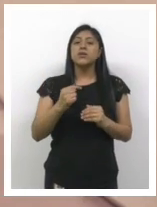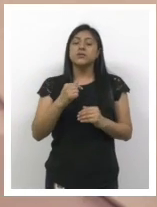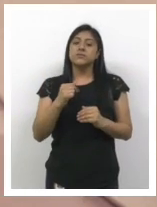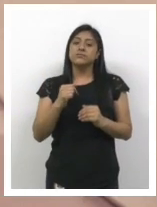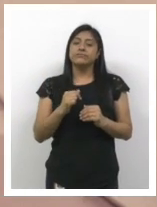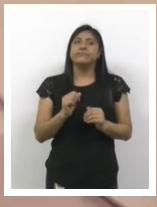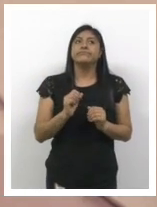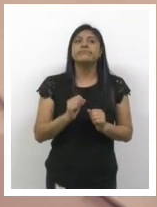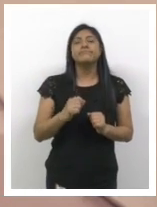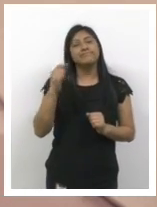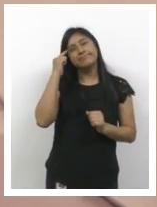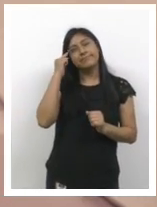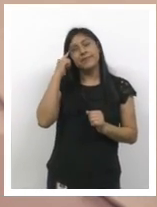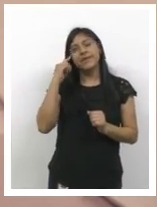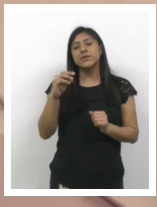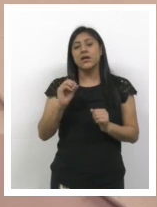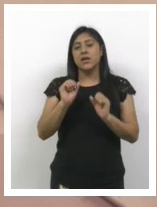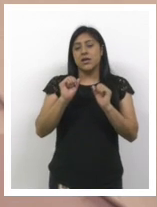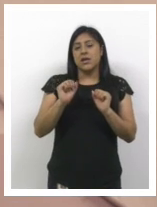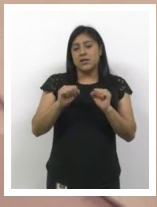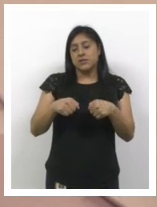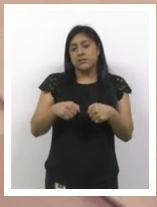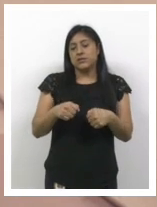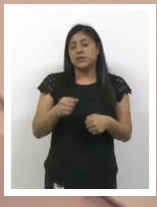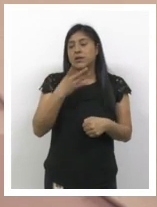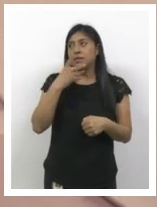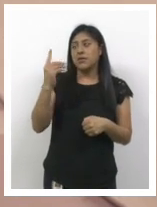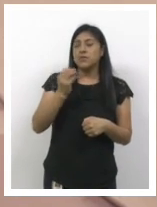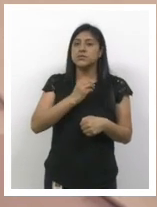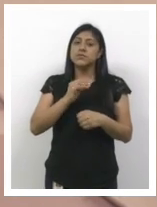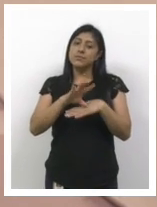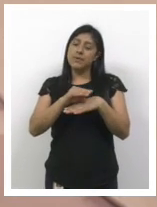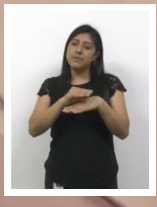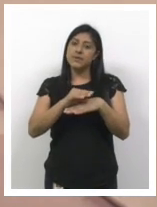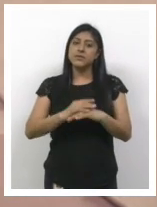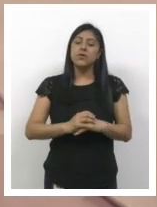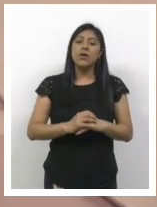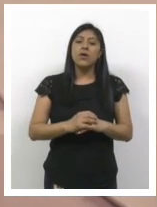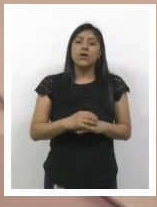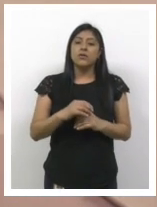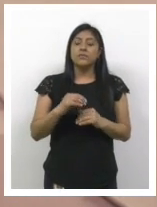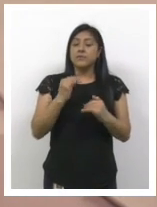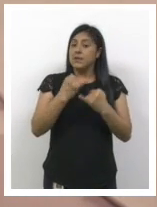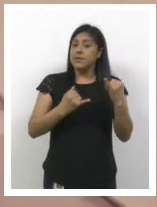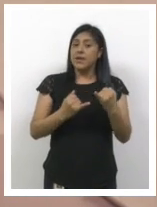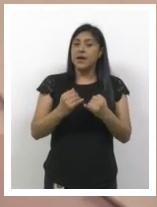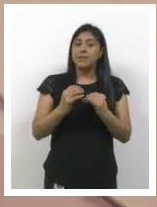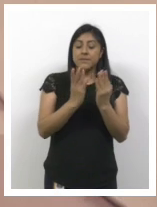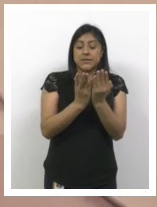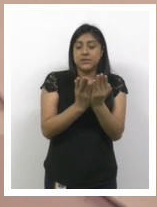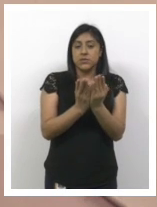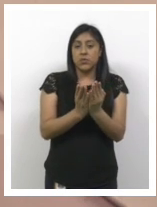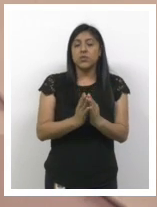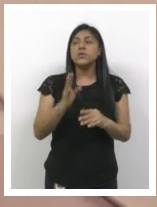Bueno, pues, si Dios lo permite, pues, terminar mis estudios y pues si Dios